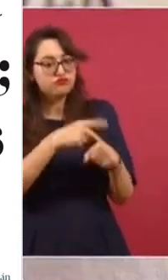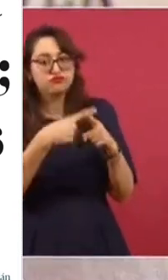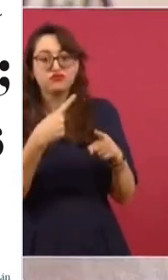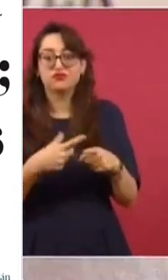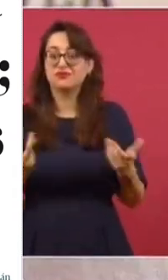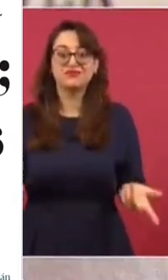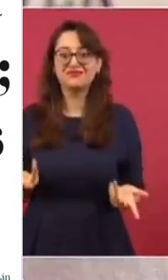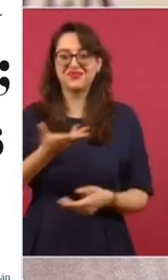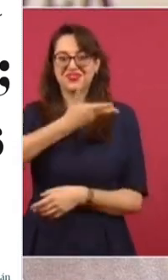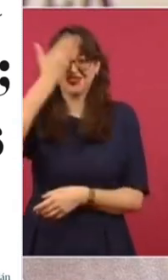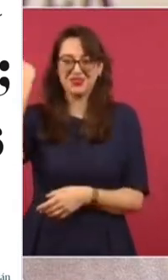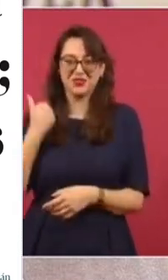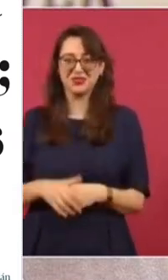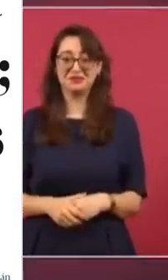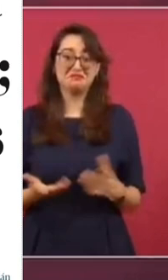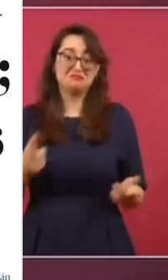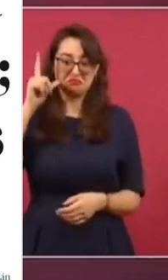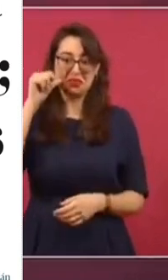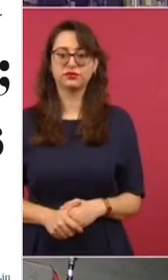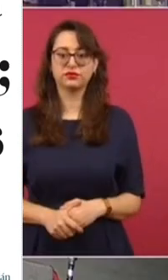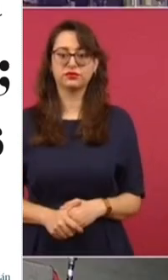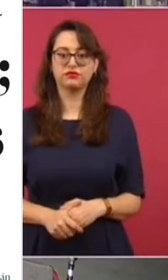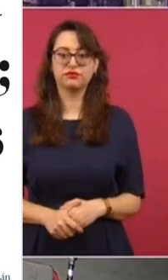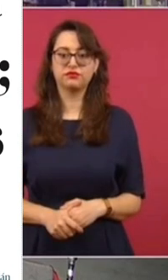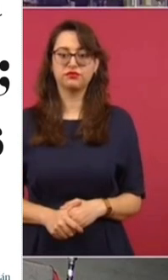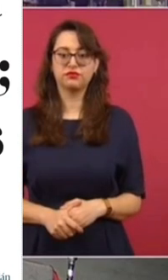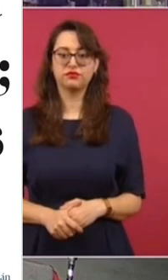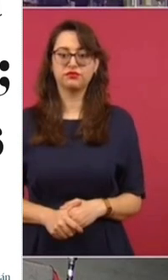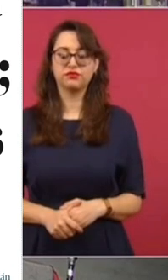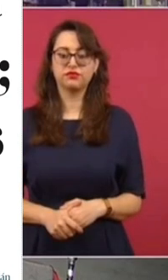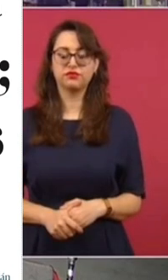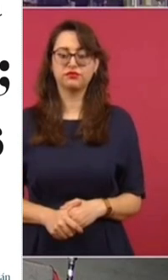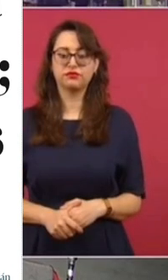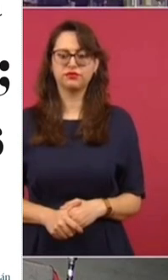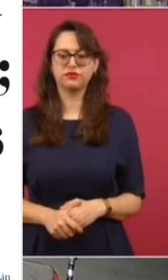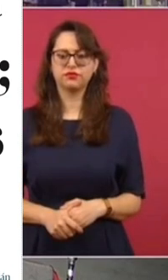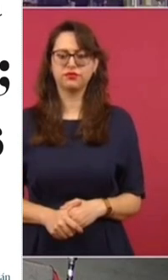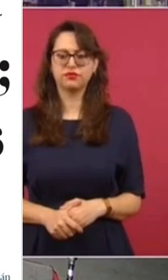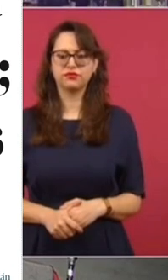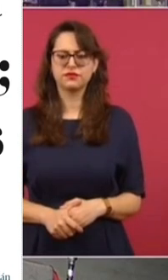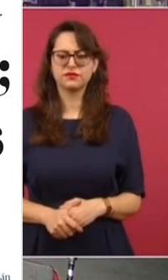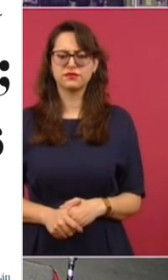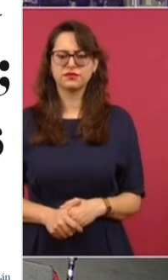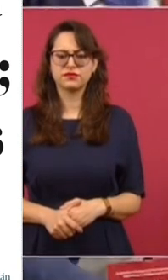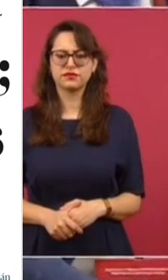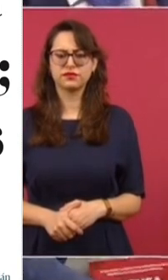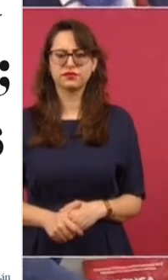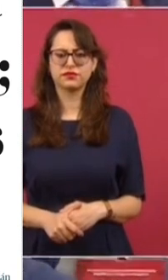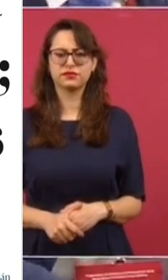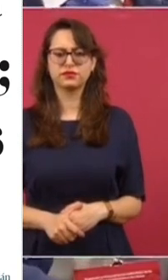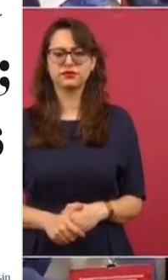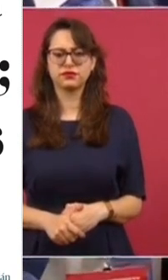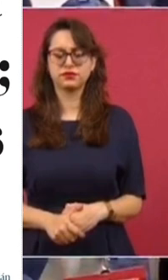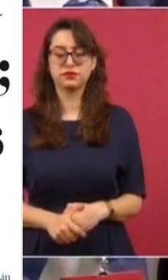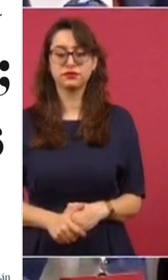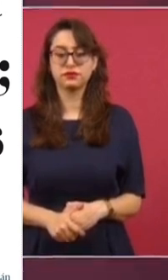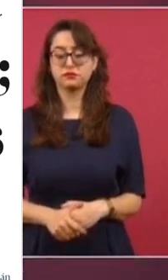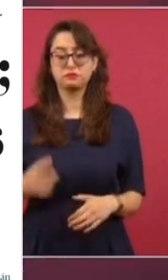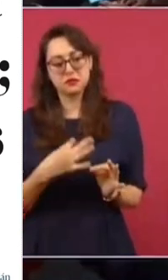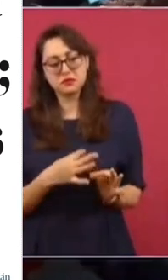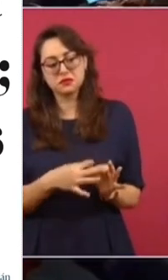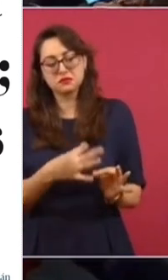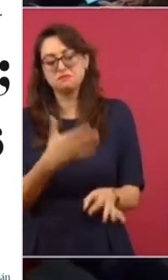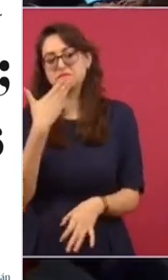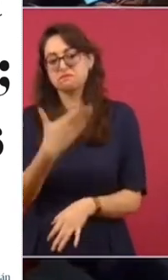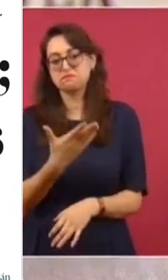tratante? No tengo la información precisa, pero mañana la detallaré. ¿De la Serena y de los institutos que estaban pues en el COVID pasado que tuvo el mandatario? Pues